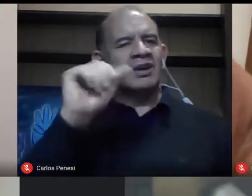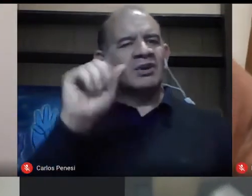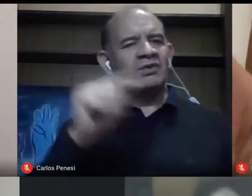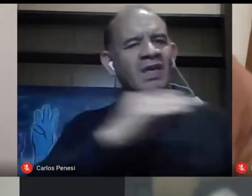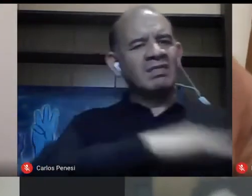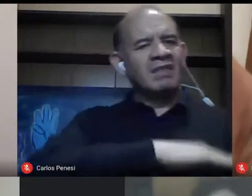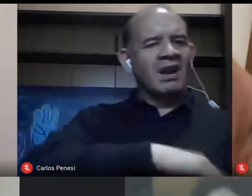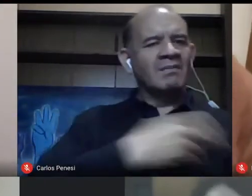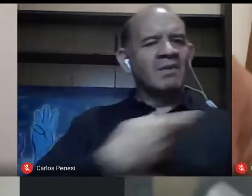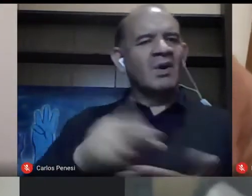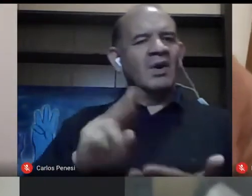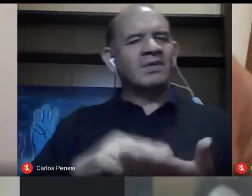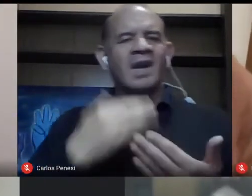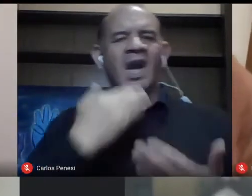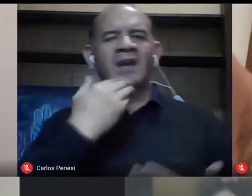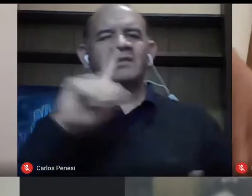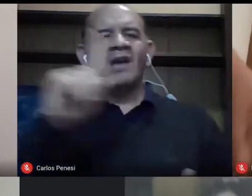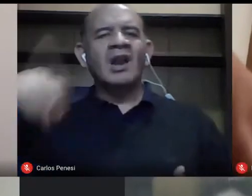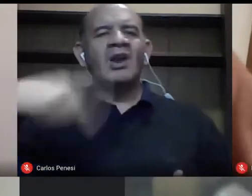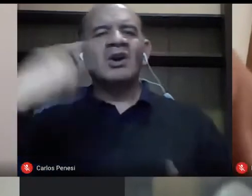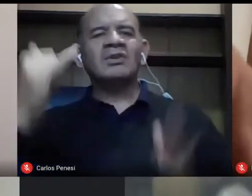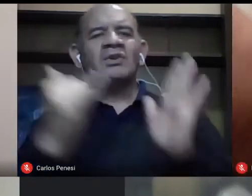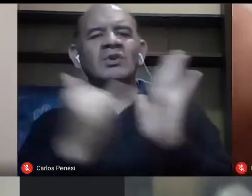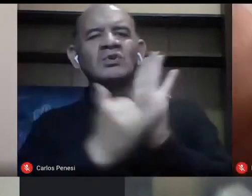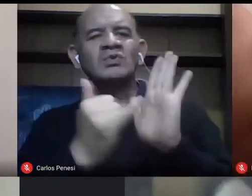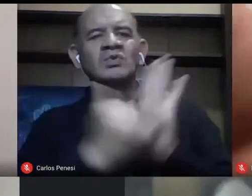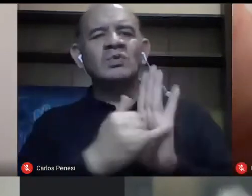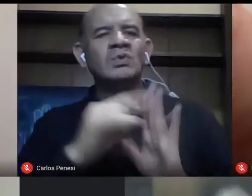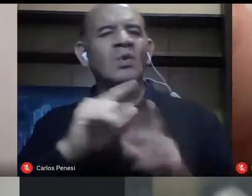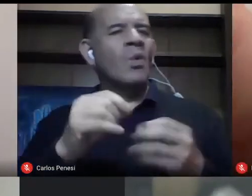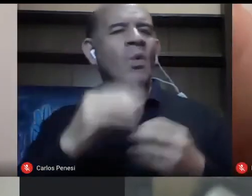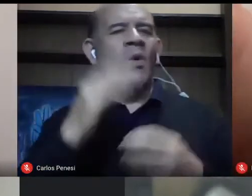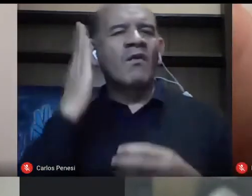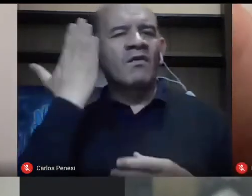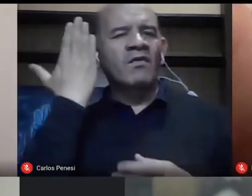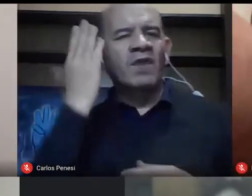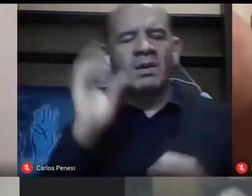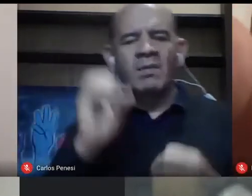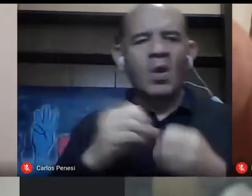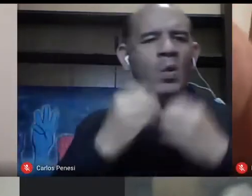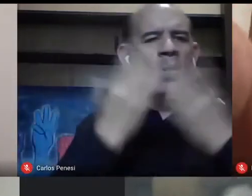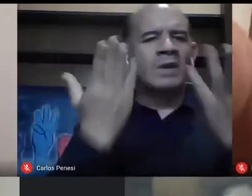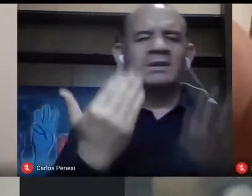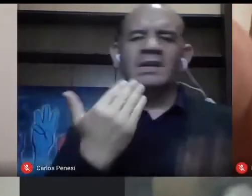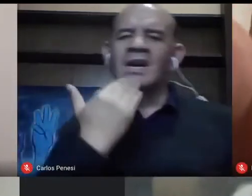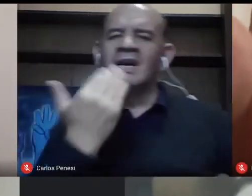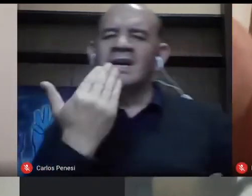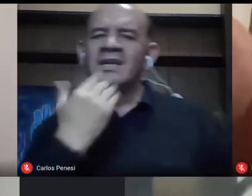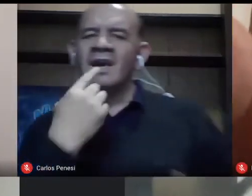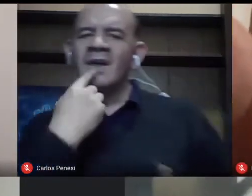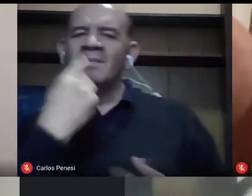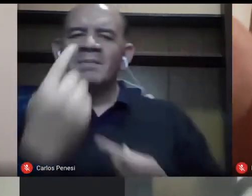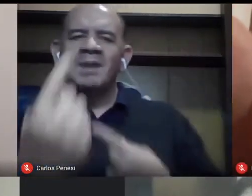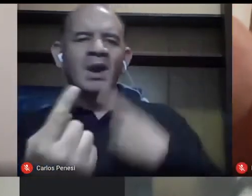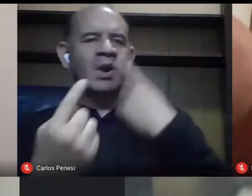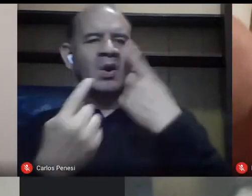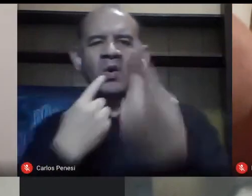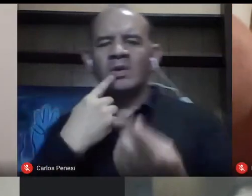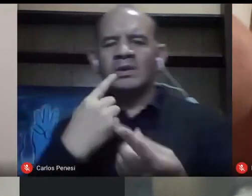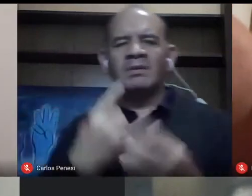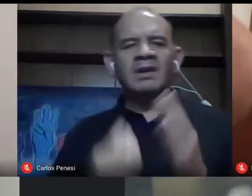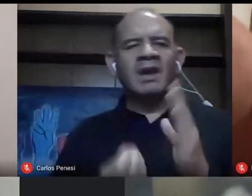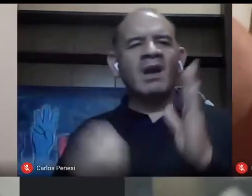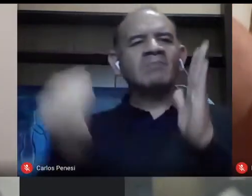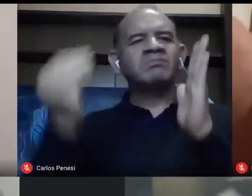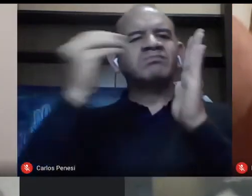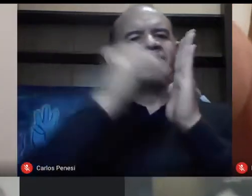otro lado, como espectadores, pero participantes activos con sus preguntas. Como les decíamos, queda grabada la charla,